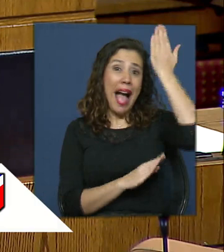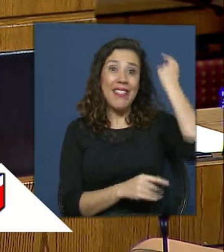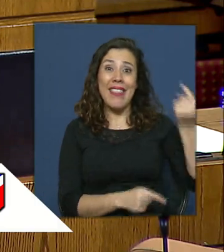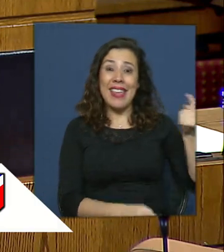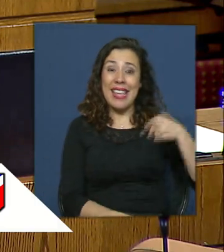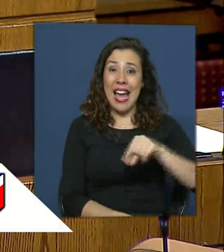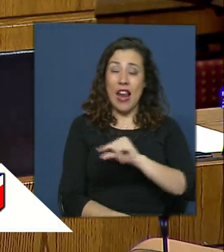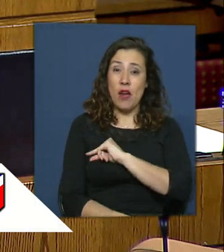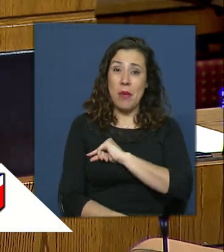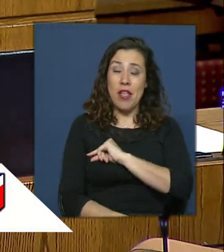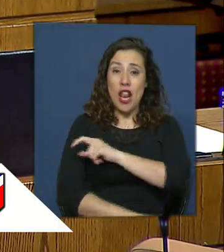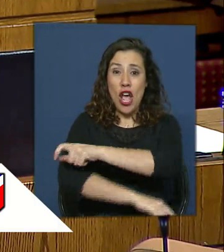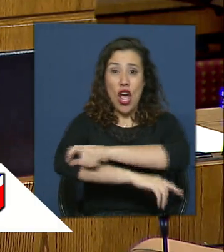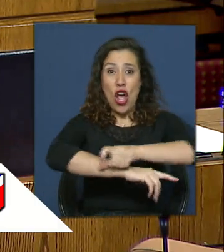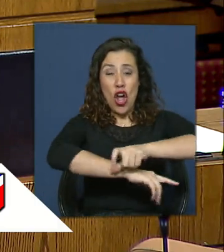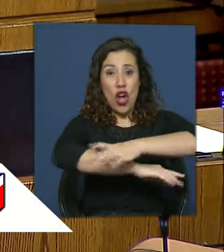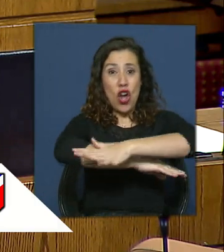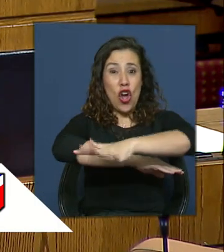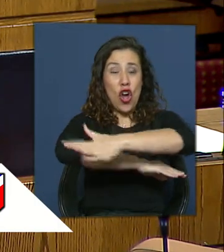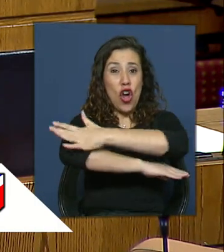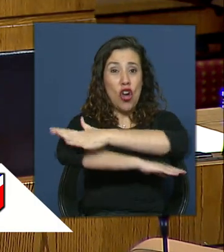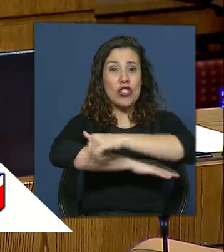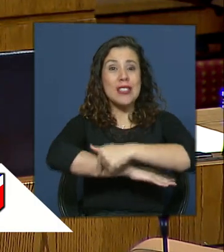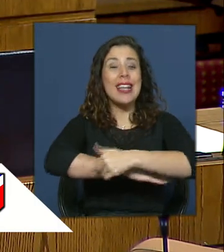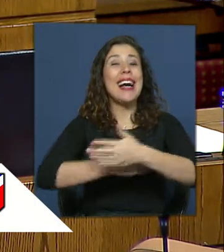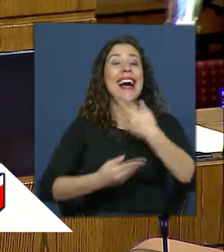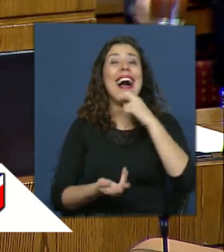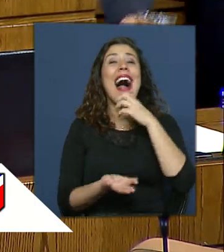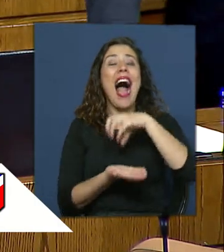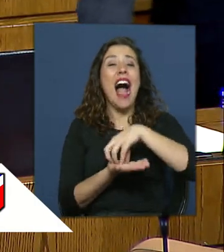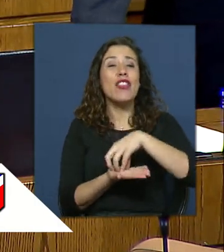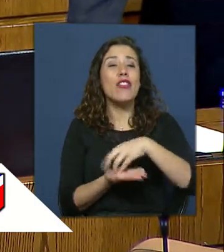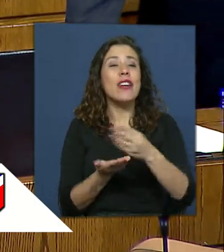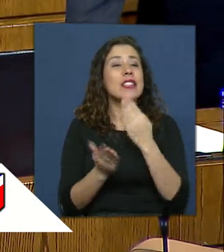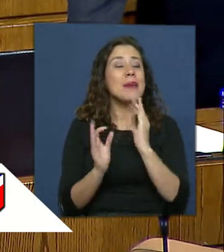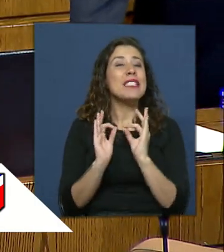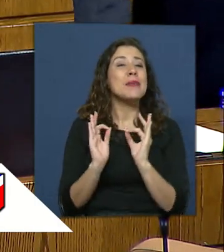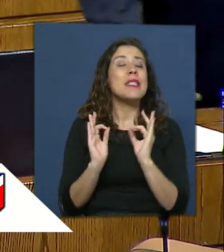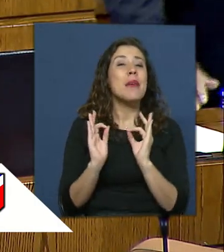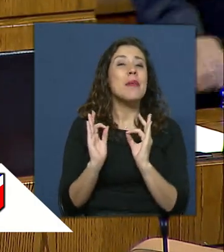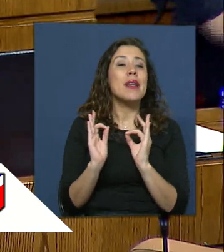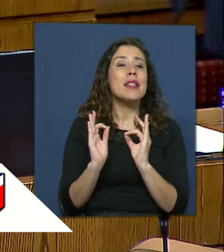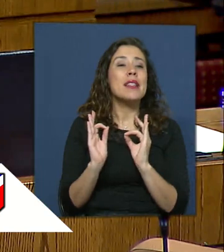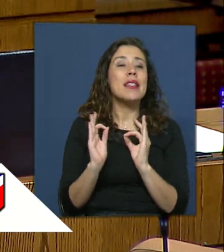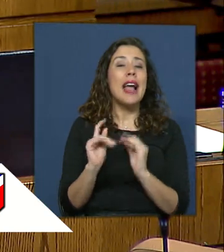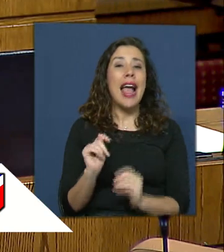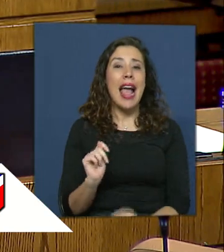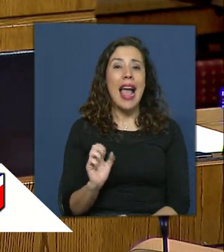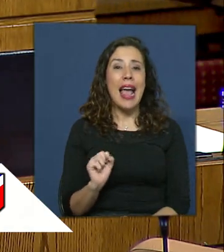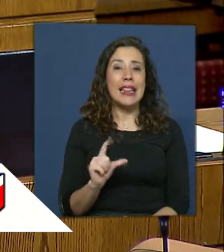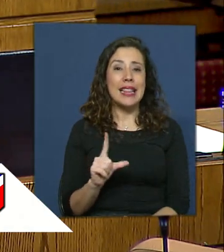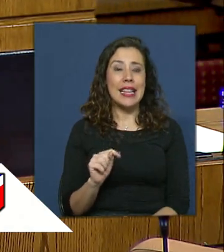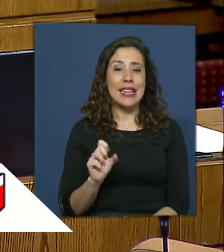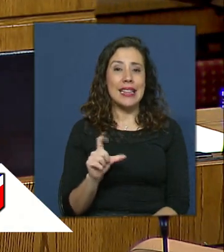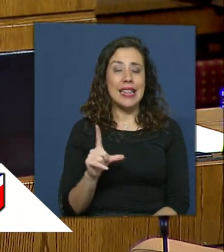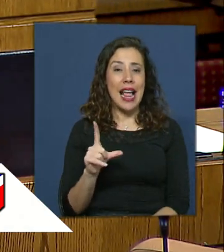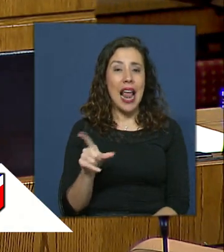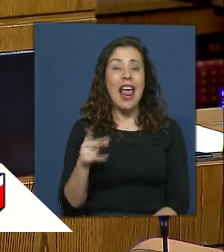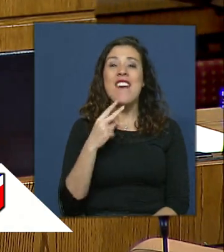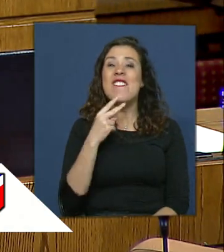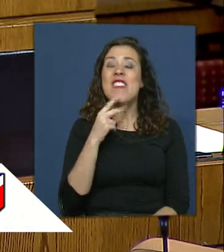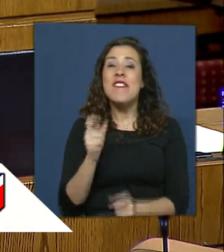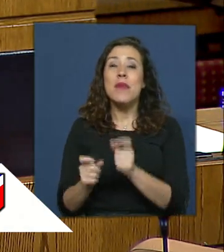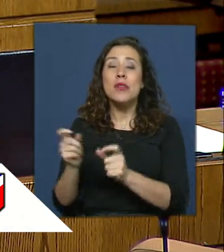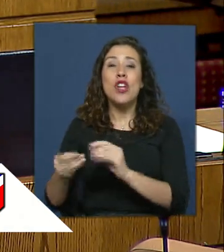precolombinos, la costa de lo que actualmente es la región de Antofagasta y en particular la comuna de Taltal ha estado habitada